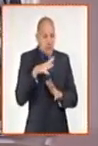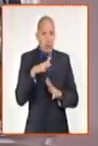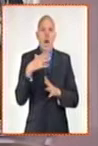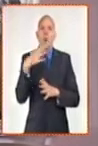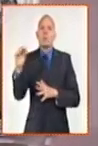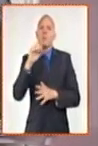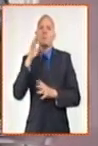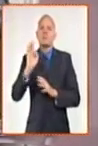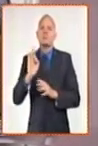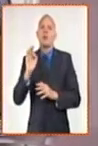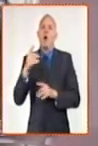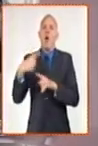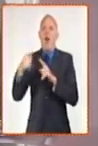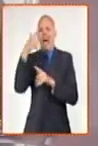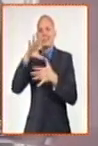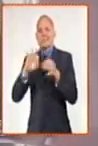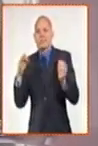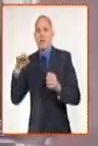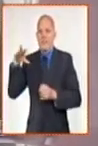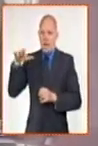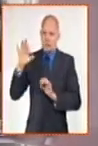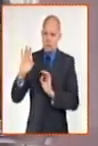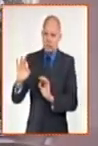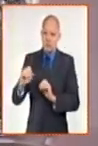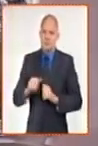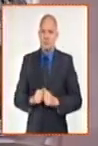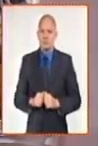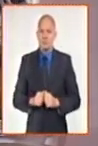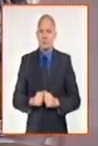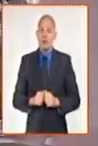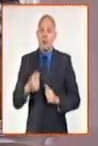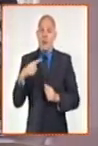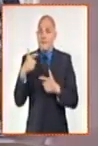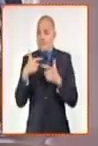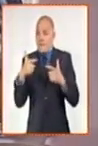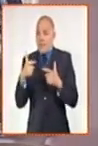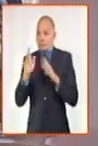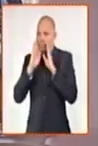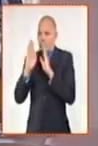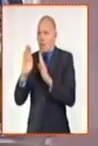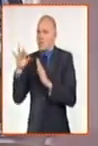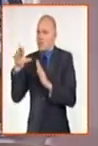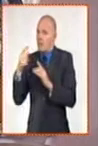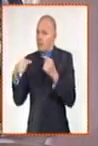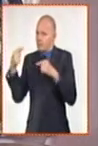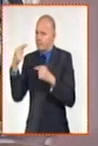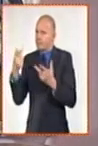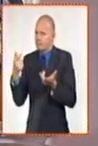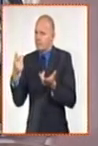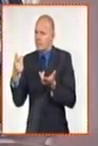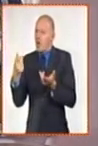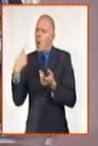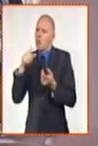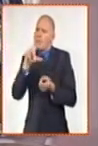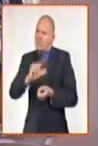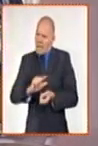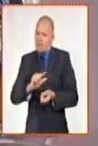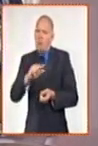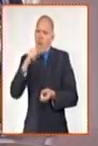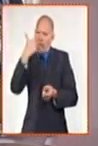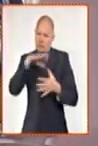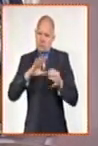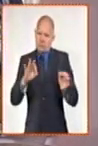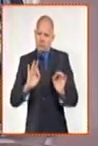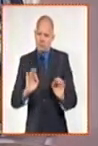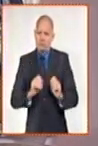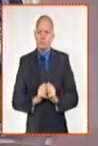incorporando estos contingentes a las provincias más afectadas, a Pinar del Río fundamentalmente, y bueno, una parte a la provincia de Artemisa. En